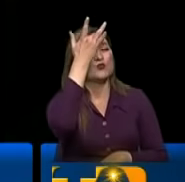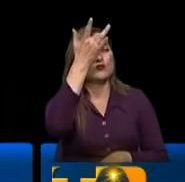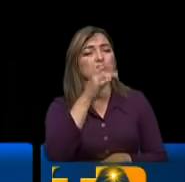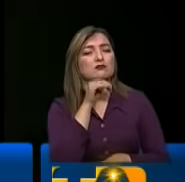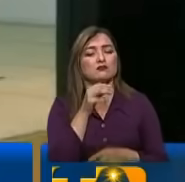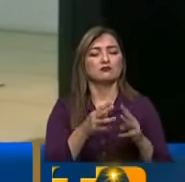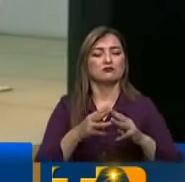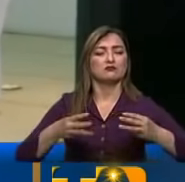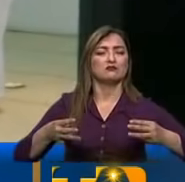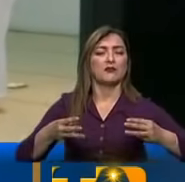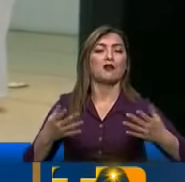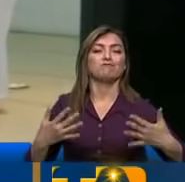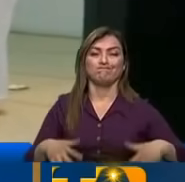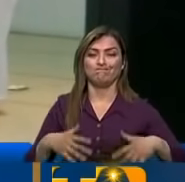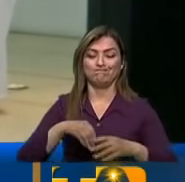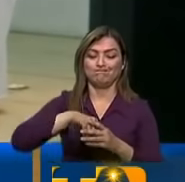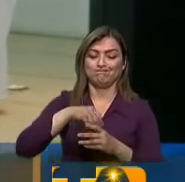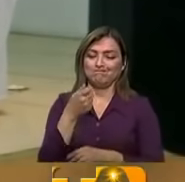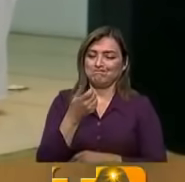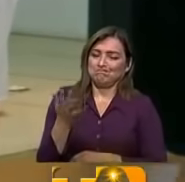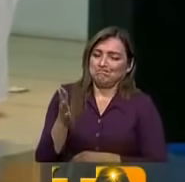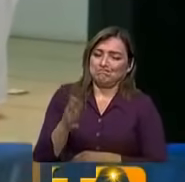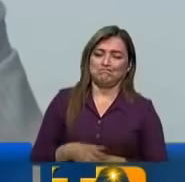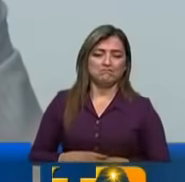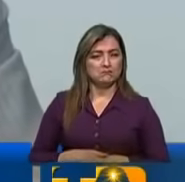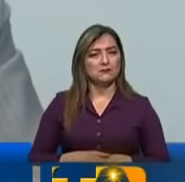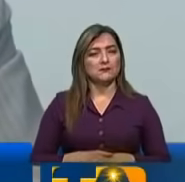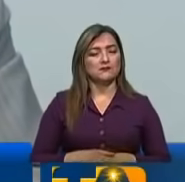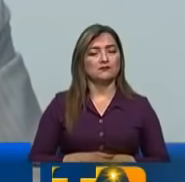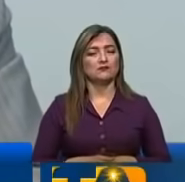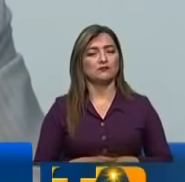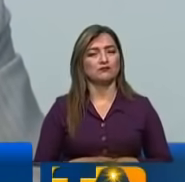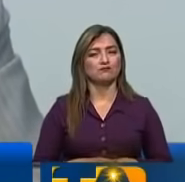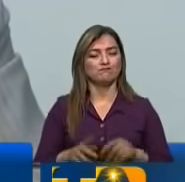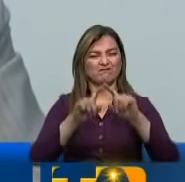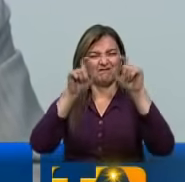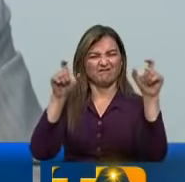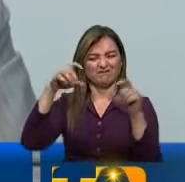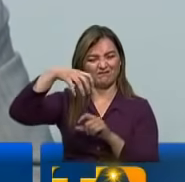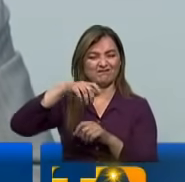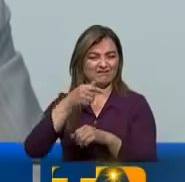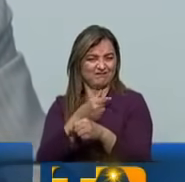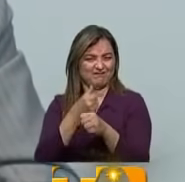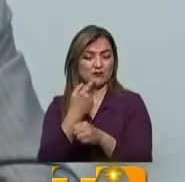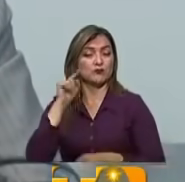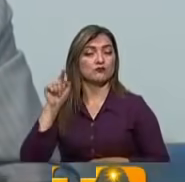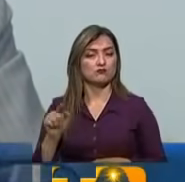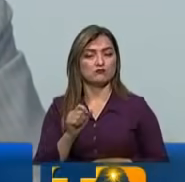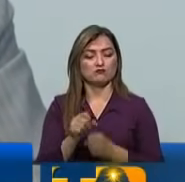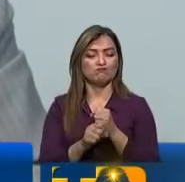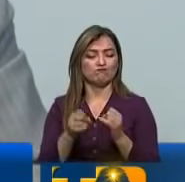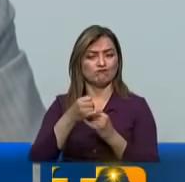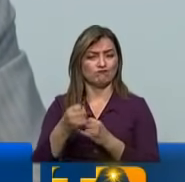material y recursos, asegura el gerente de la empresa de agua potable. Se han venido incrementando los últimos años el número de